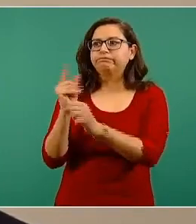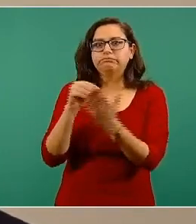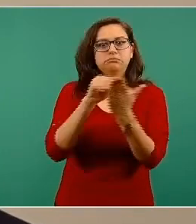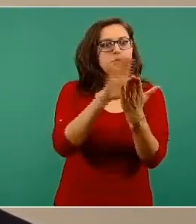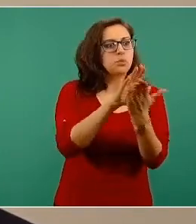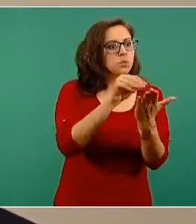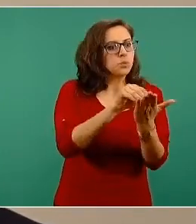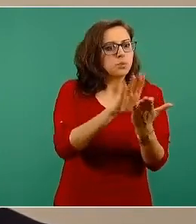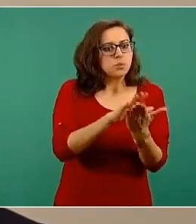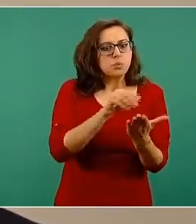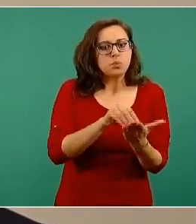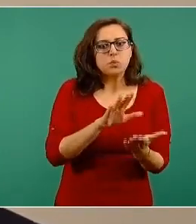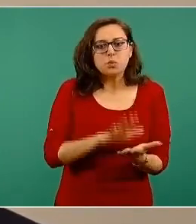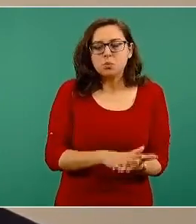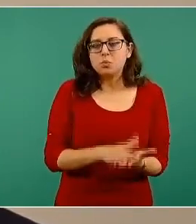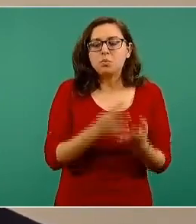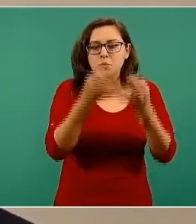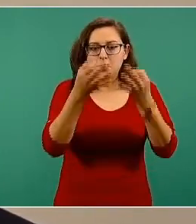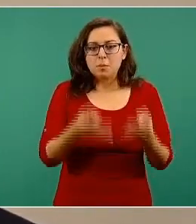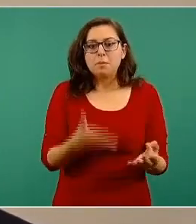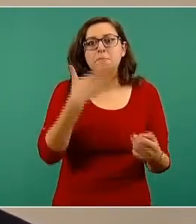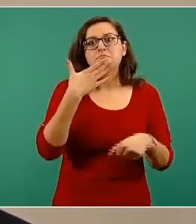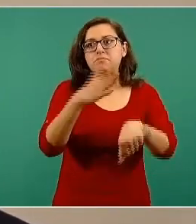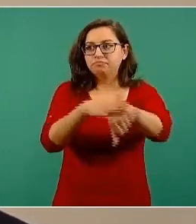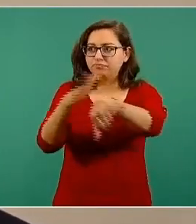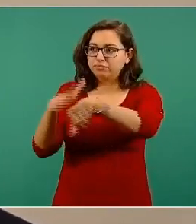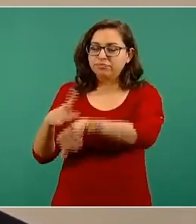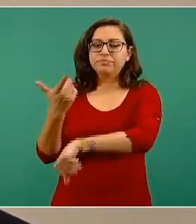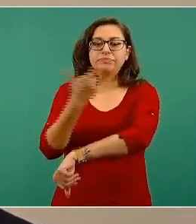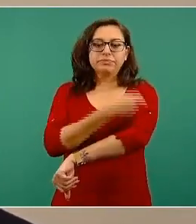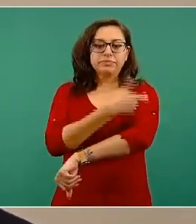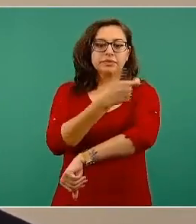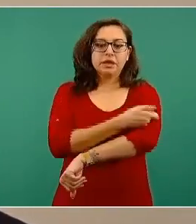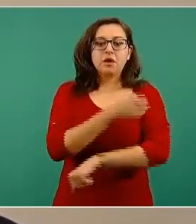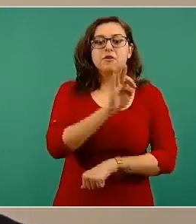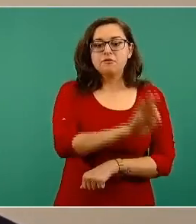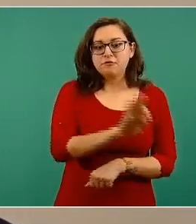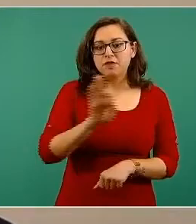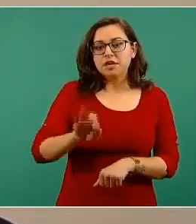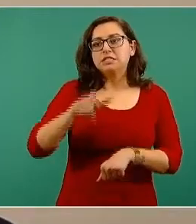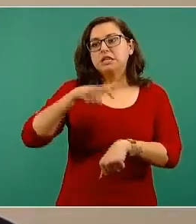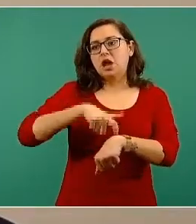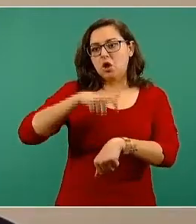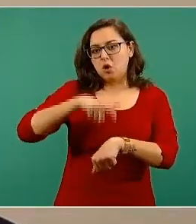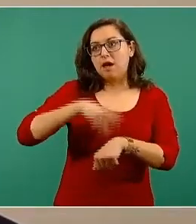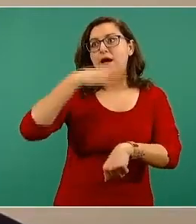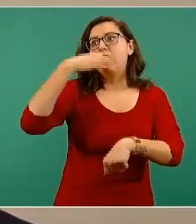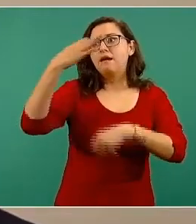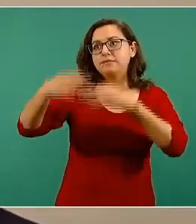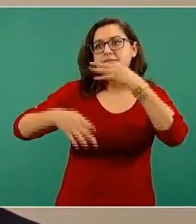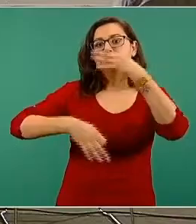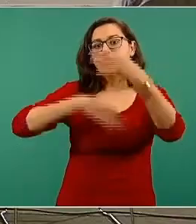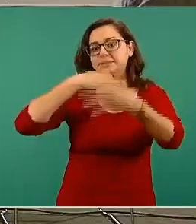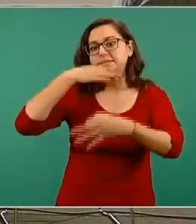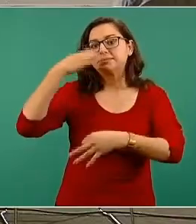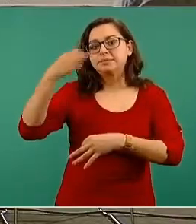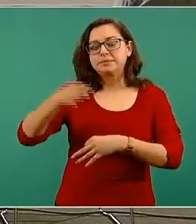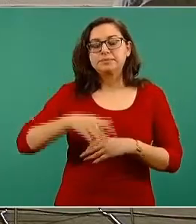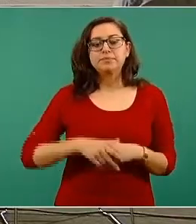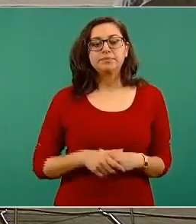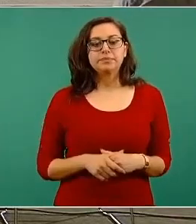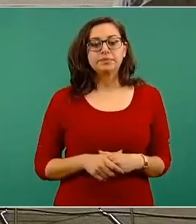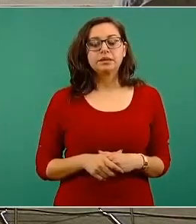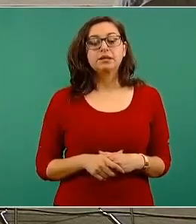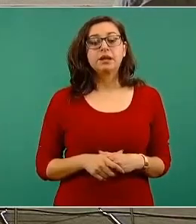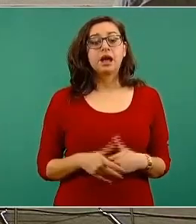y generándoles la invitación a vacunar con fecha y hora a este personal. En algunas entidades en donde